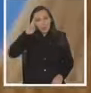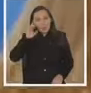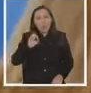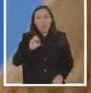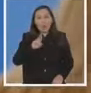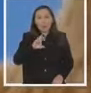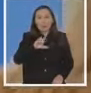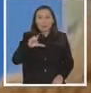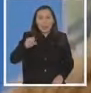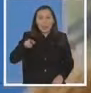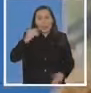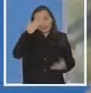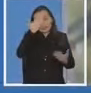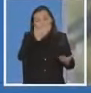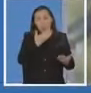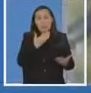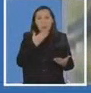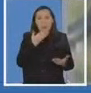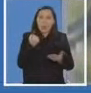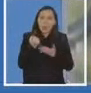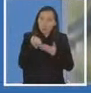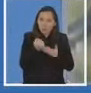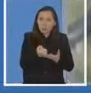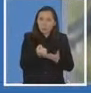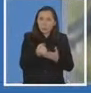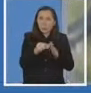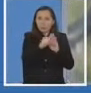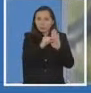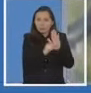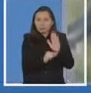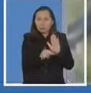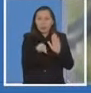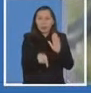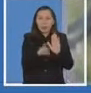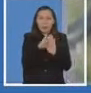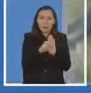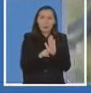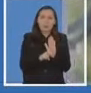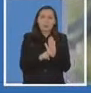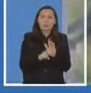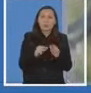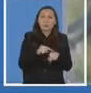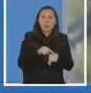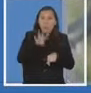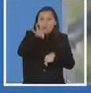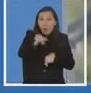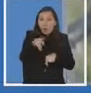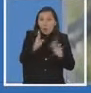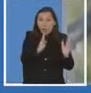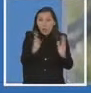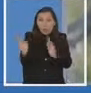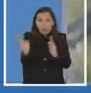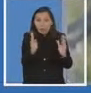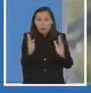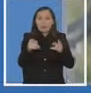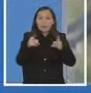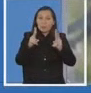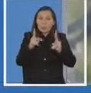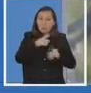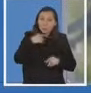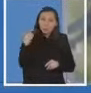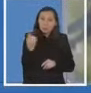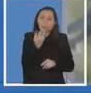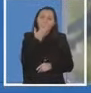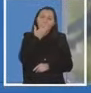Orellana, a quien aprovecho de saludar, que también contribuyó en la indicación a este proyecto, las bandas horarias también son una forma de